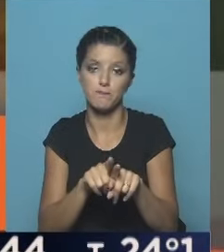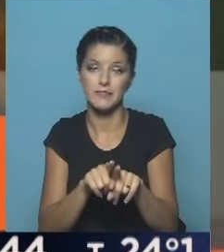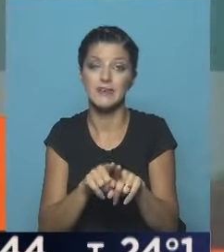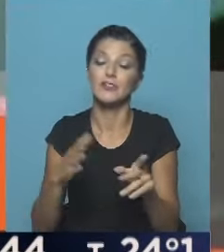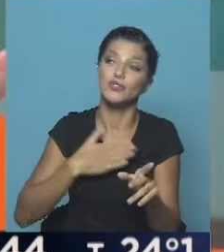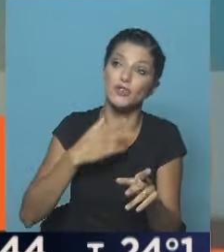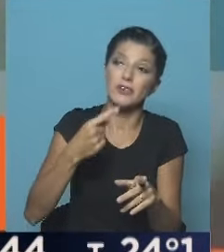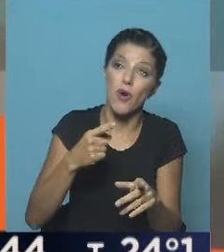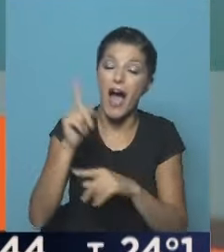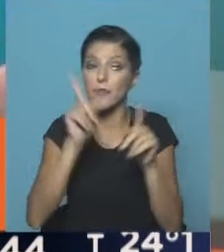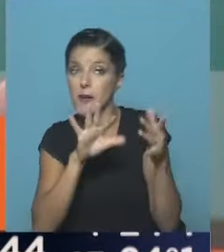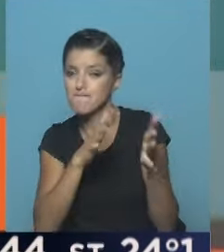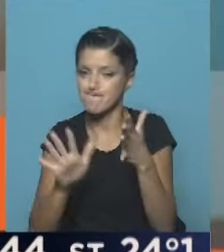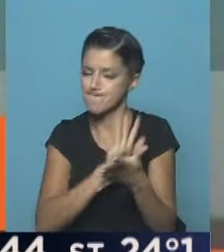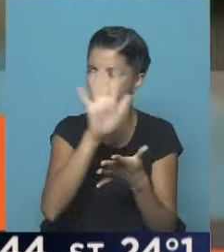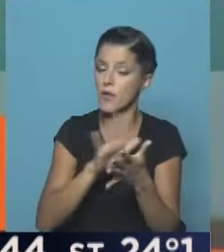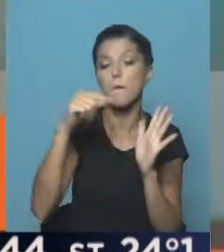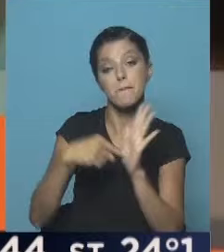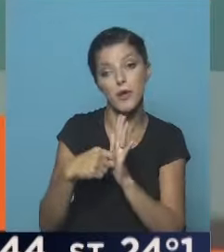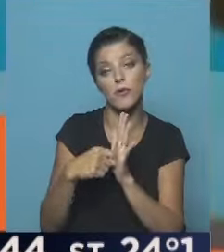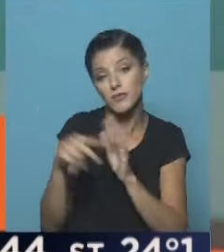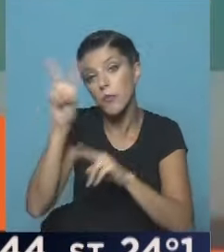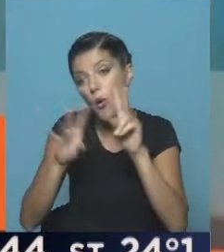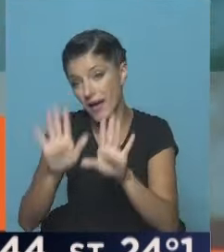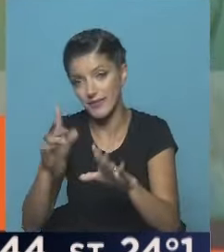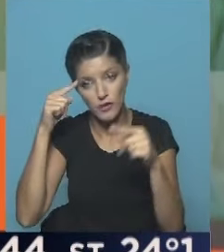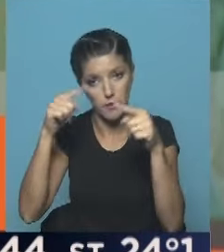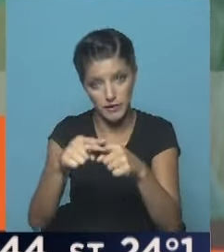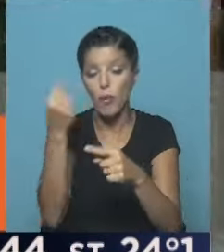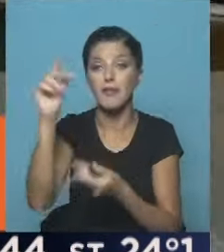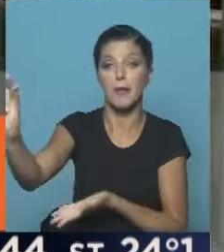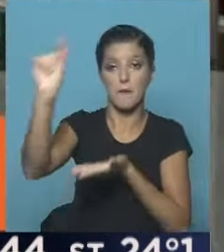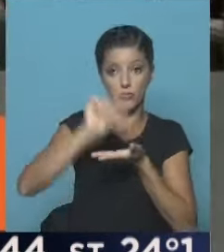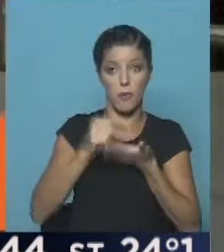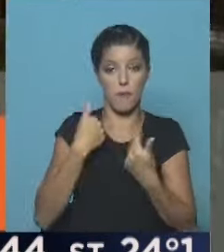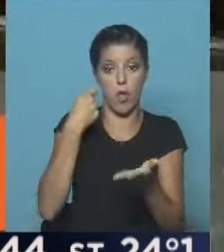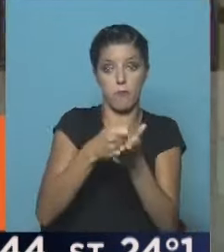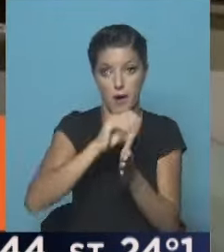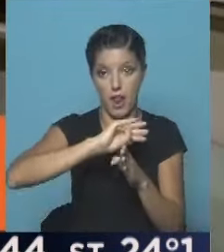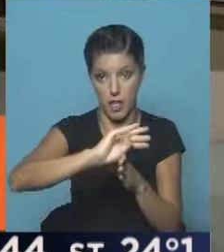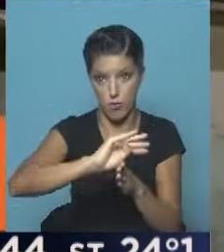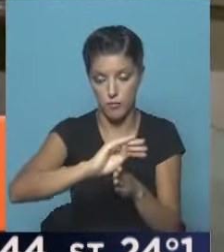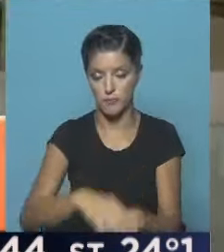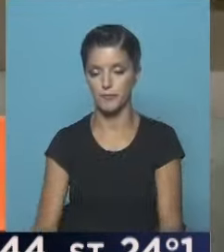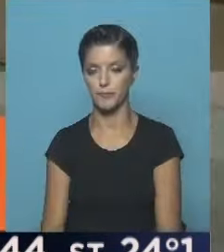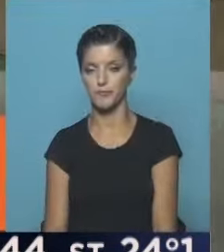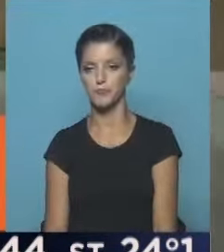legítimas, pero sí son eficientes para llegar a esos resultados, ¿no? Te van a preguntar mis compañeros, Natalia. Sí, Andrés.